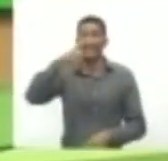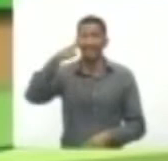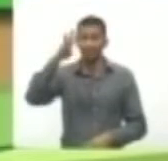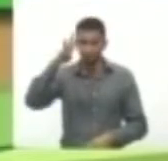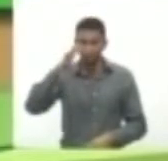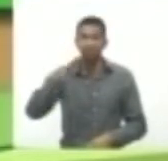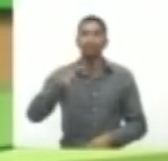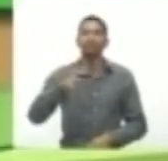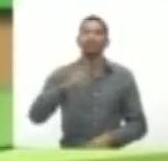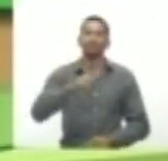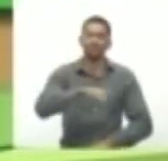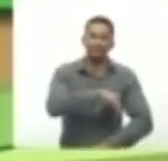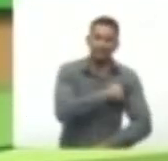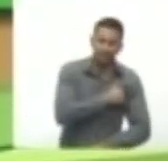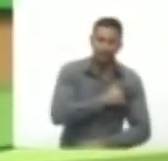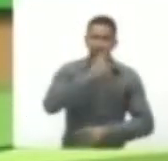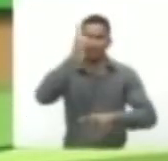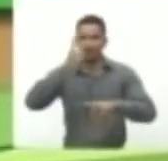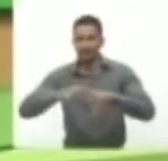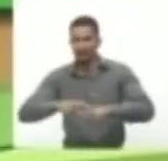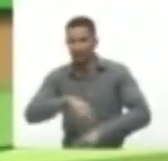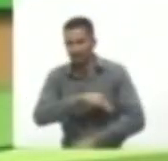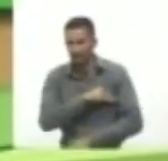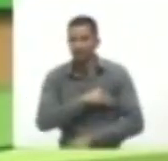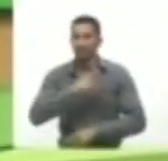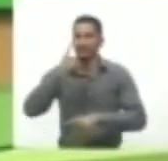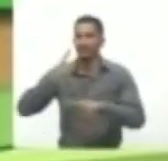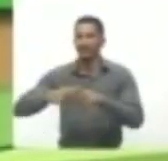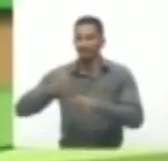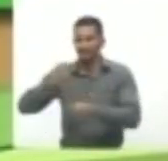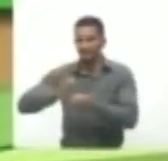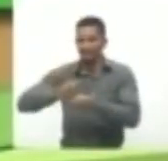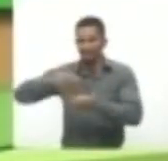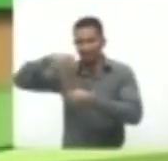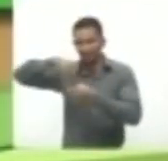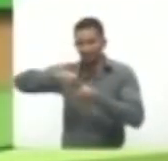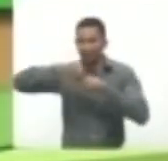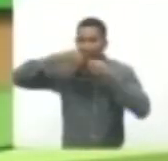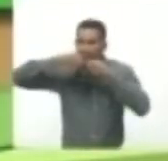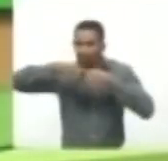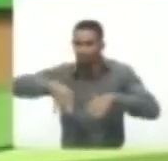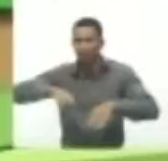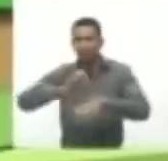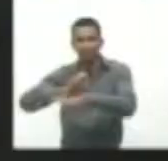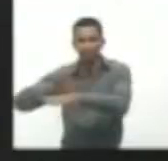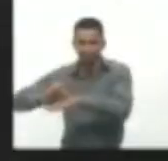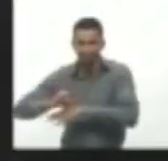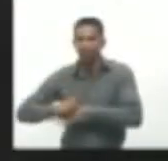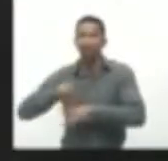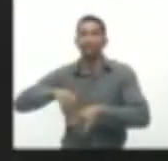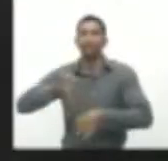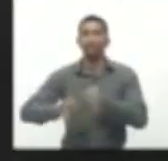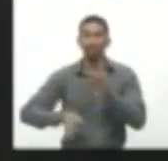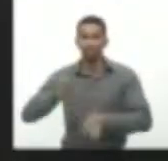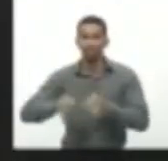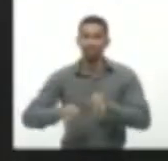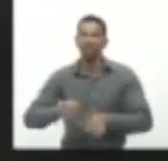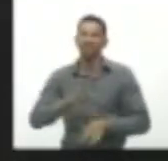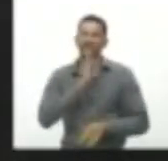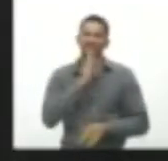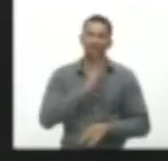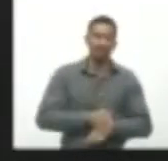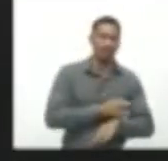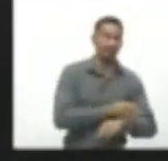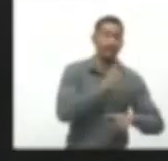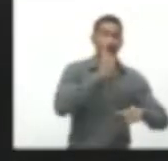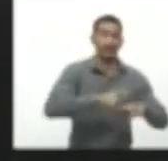ministros, exministros, funcionarios, exfuncionarios y miembros de la rama judicial, serían salpicados por el excongresista cordobés Otto